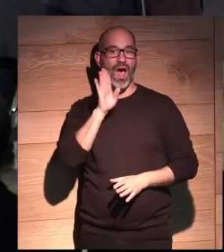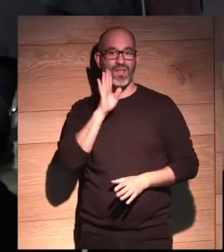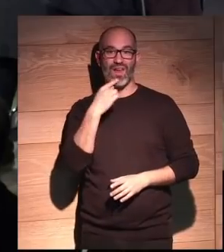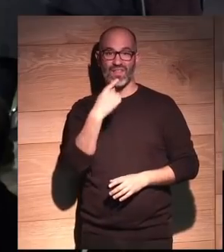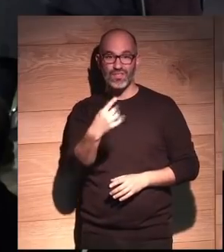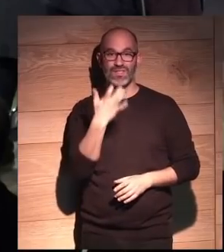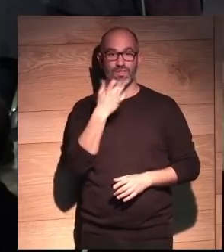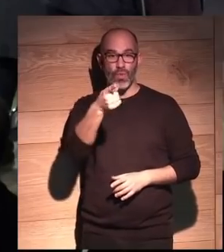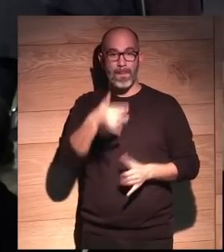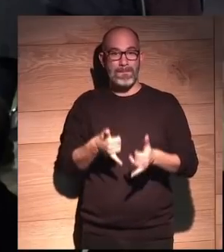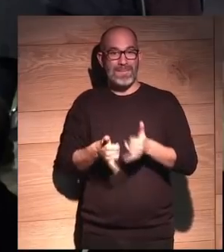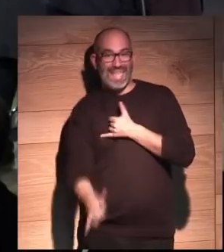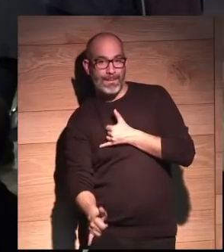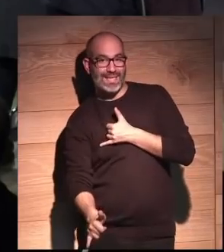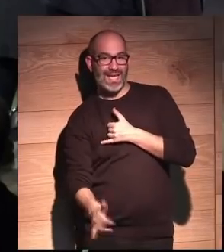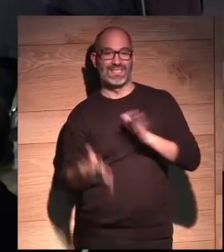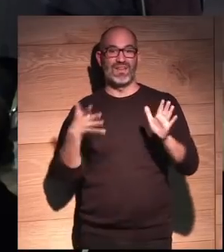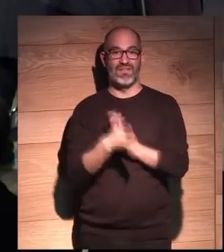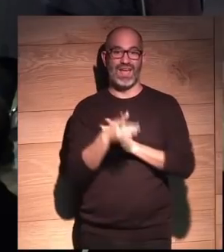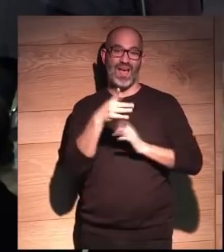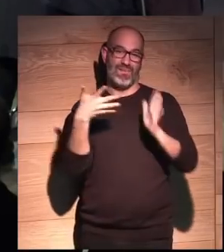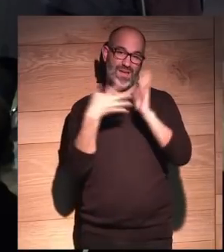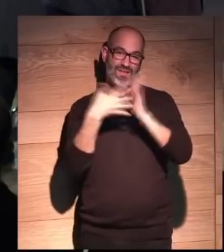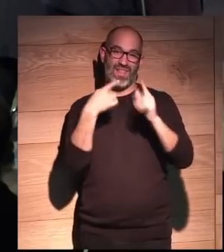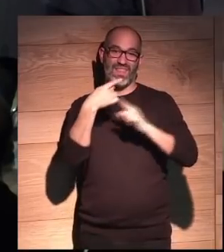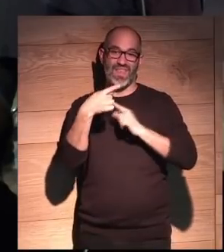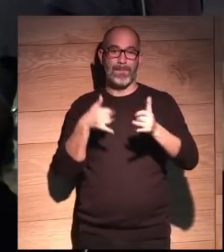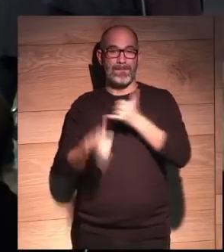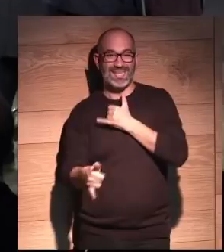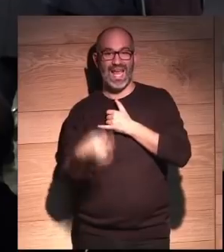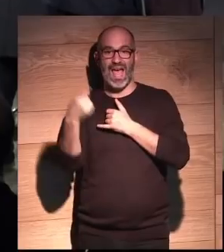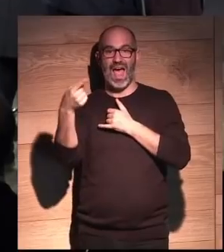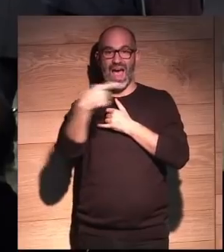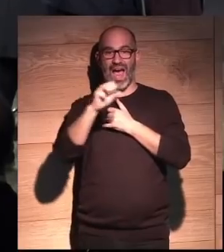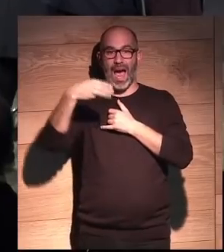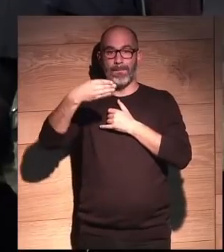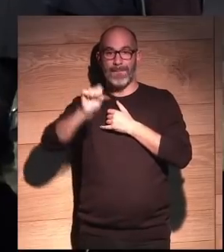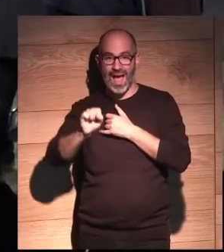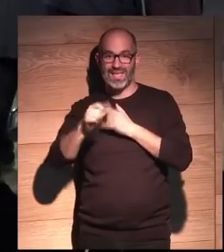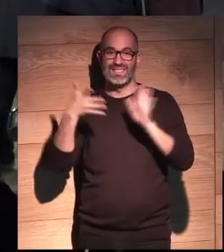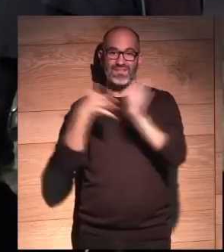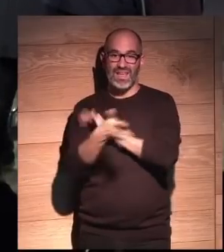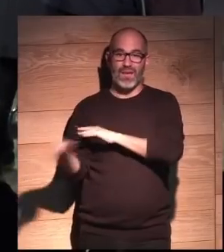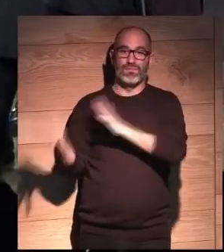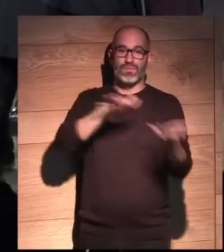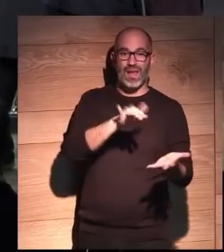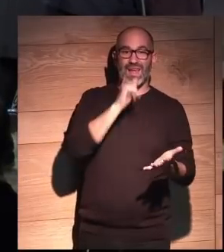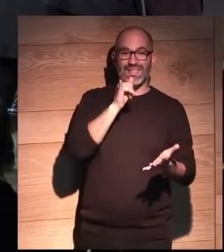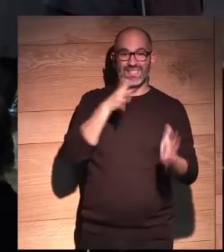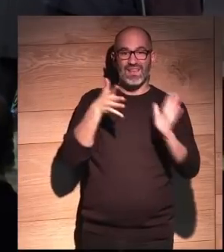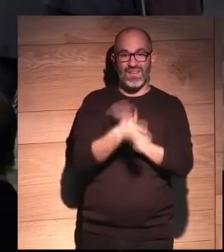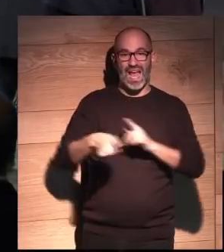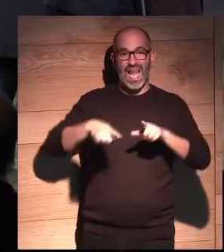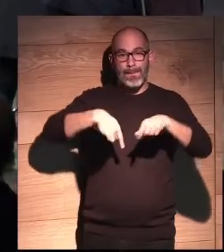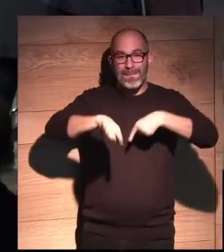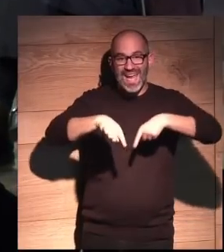cuando uno mete la pata, decimos a veces que mete la gamba, claro. Gamba es la denominación latina para la pierna